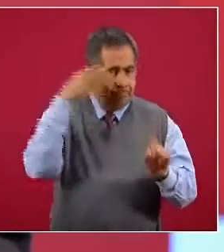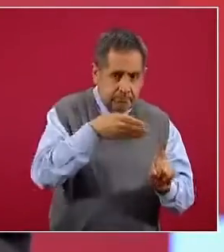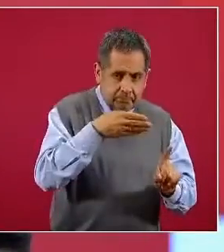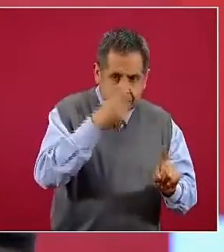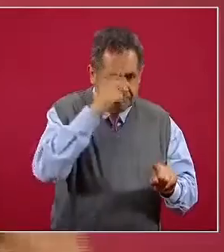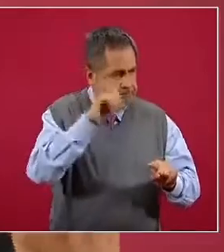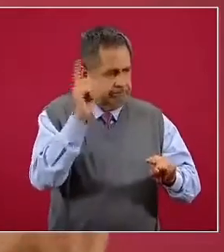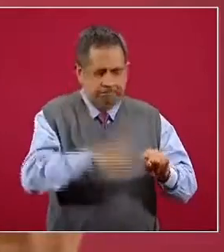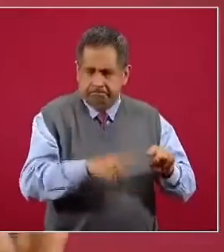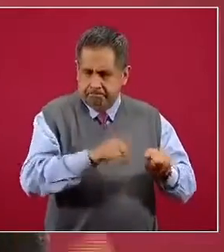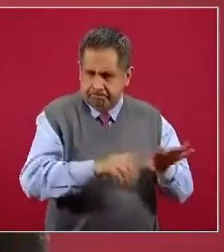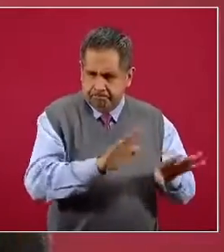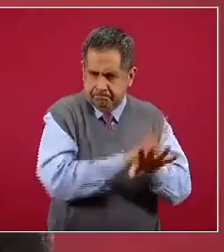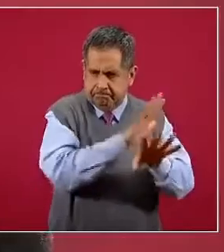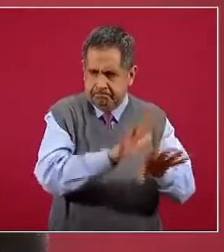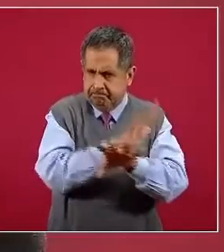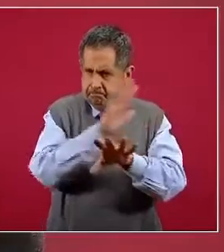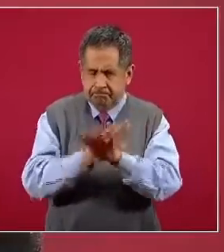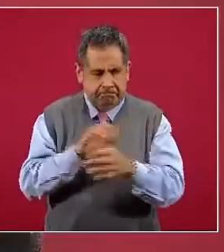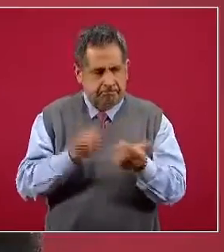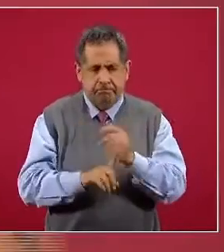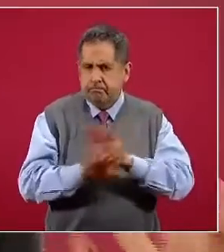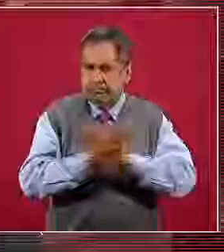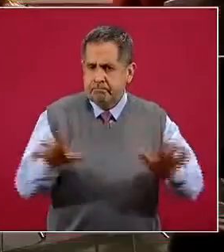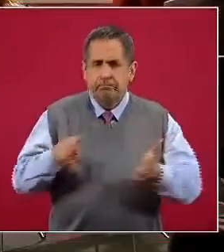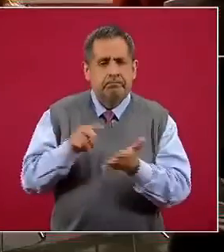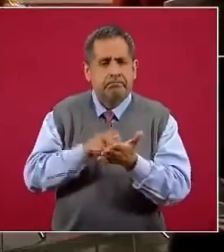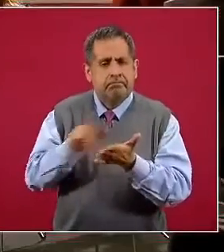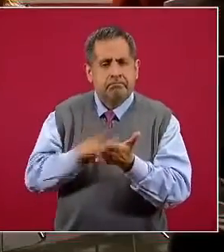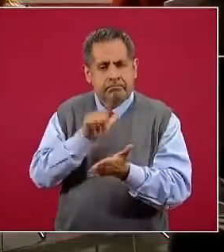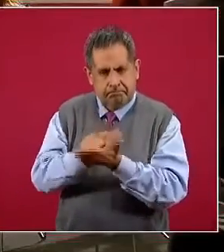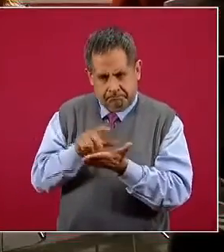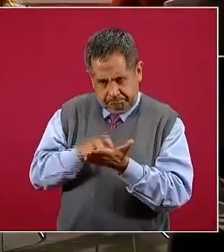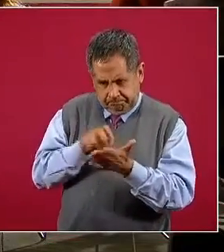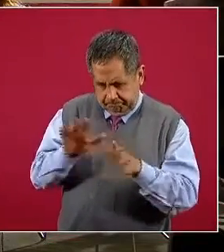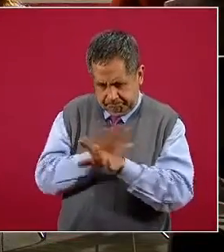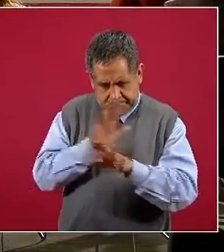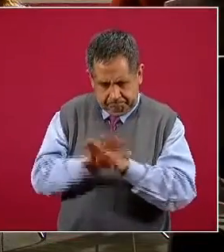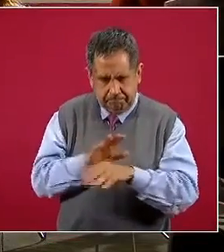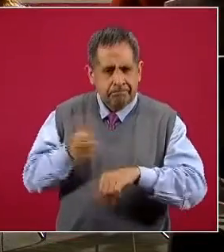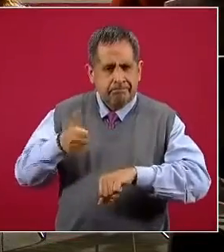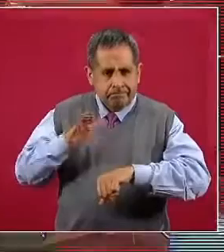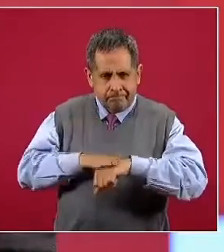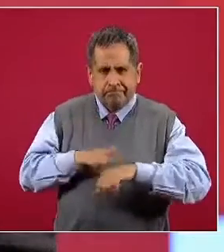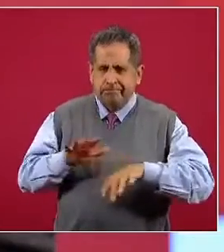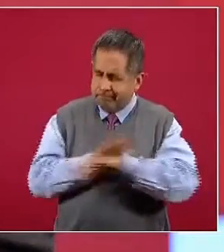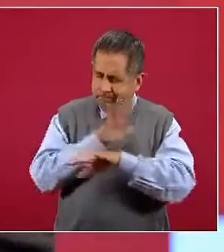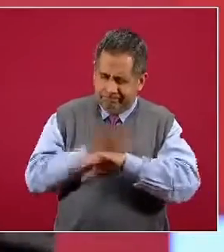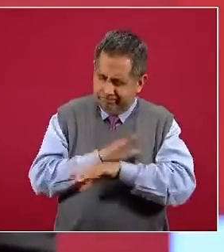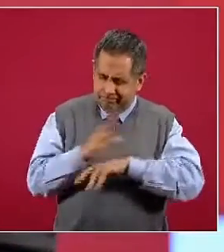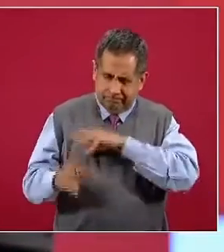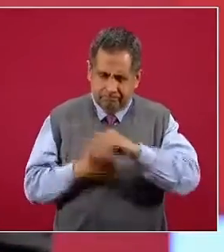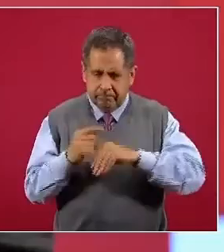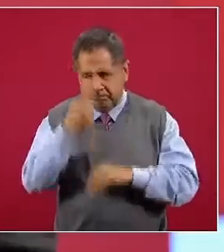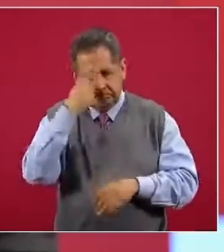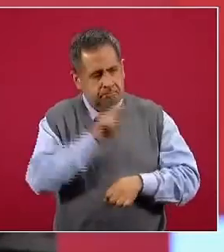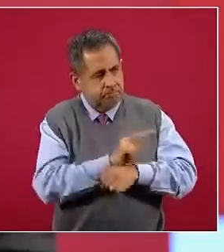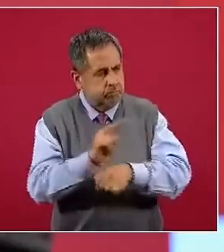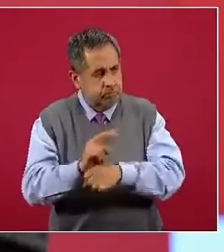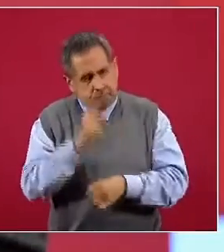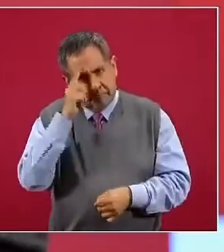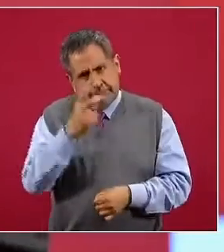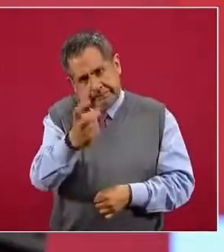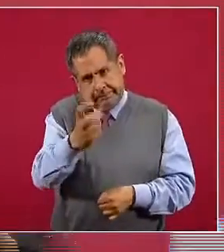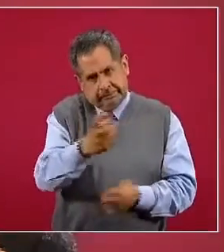a cambiar los fundamentos legales y los mecanismos administrativos de supervisión para